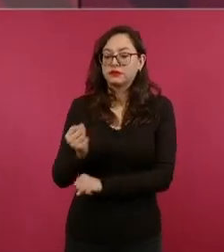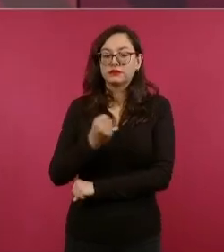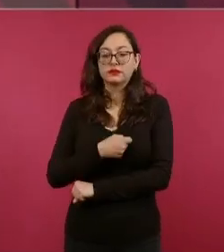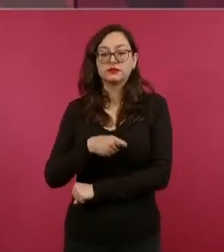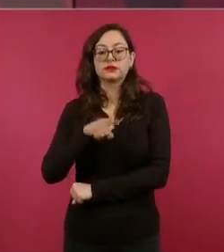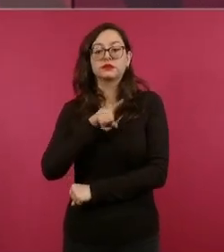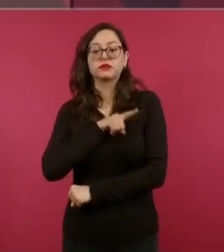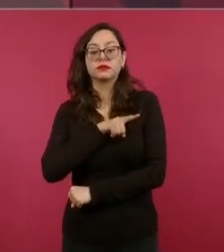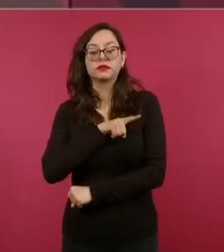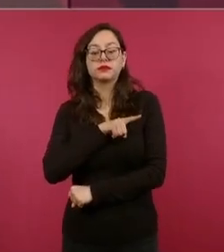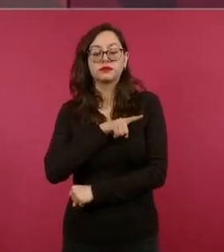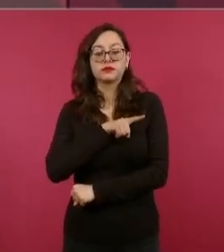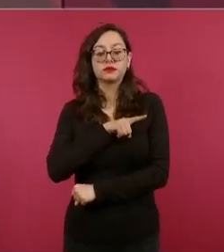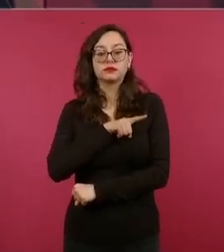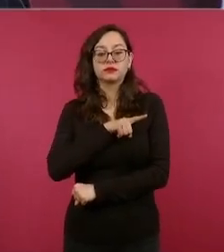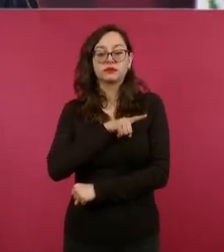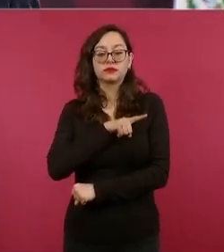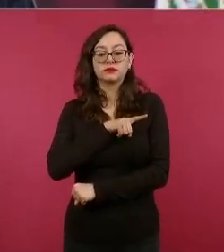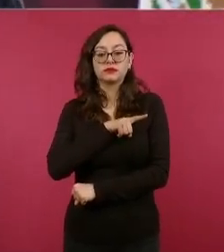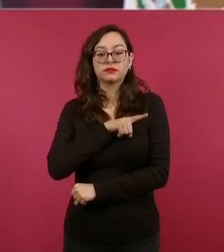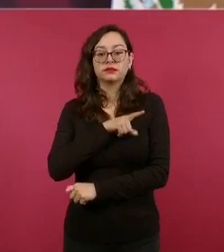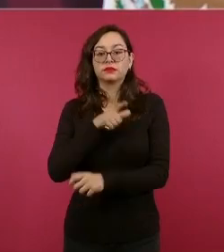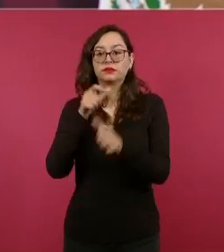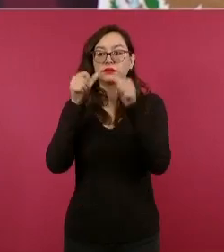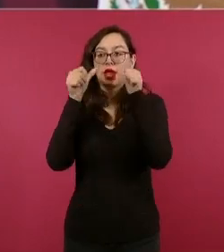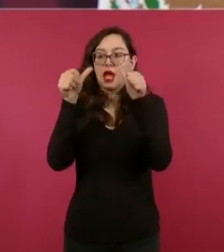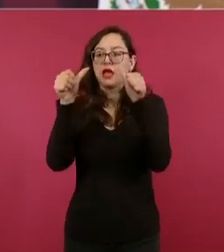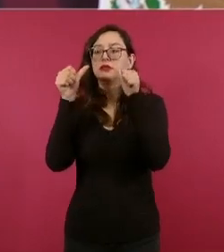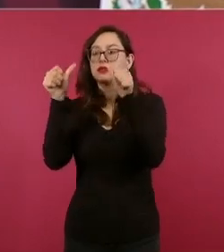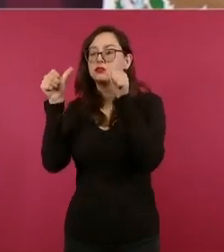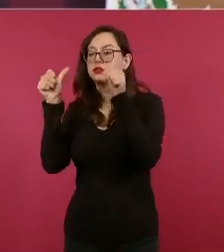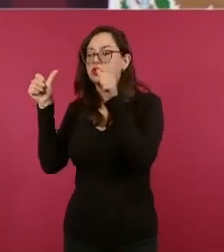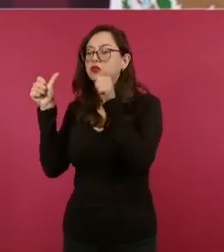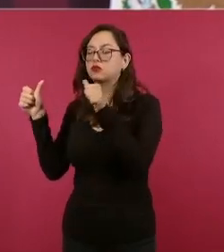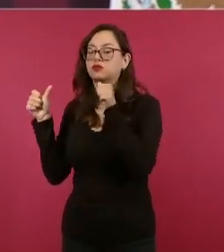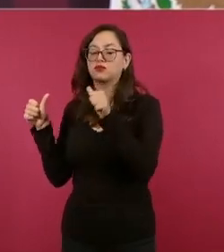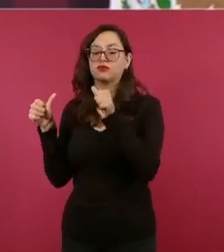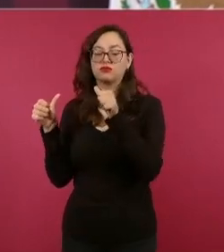a quienes tienen enfermedades